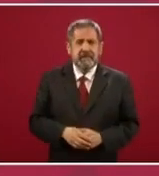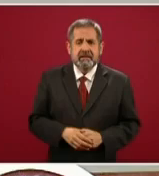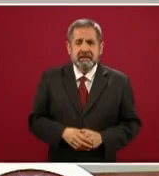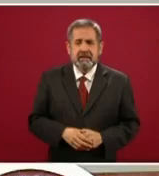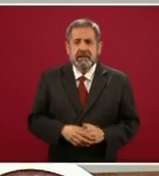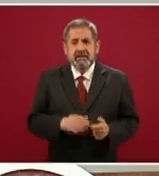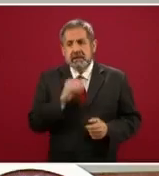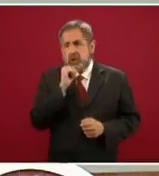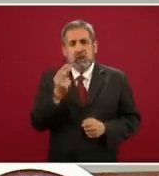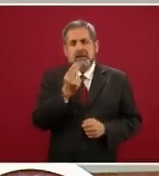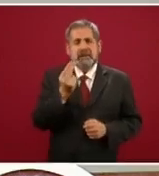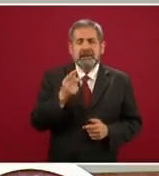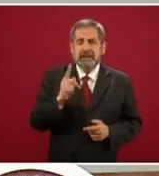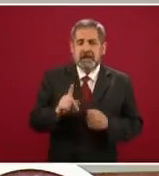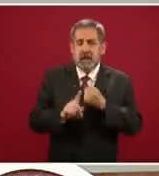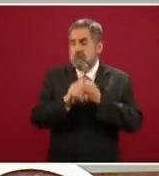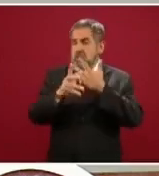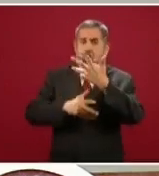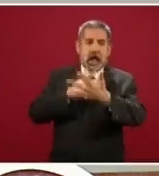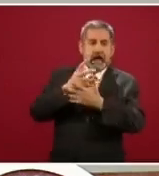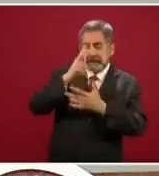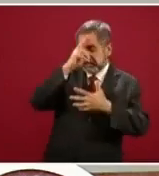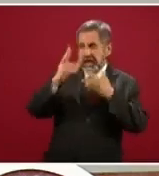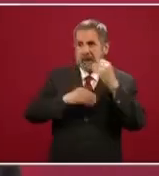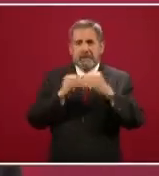y no hay necesidad de la violencia.